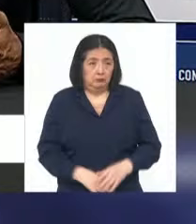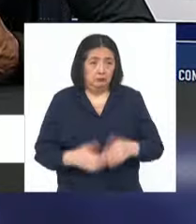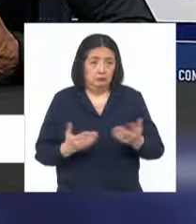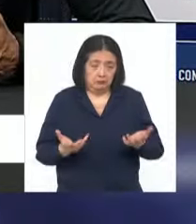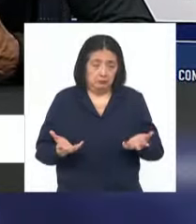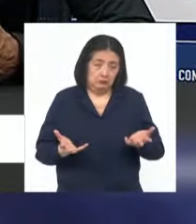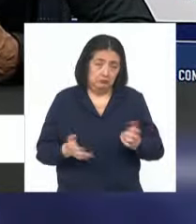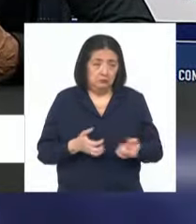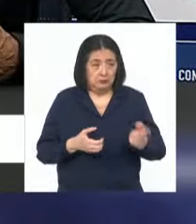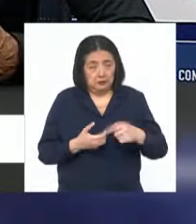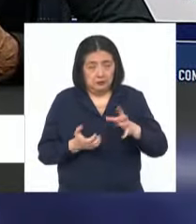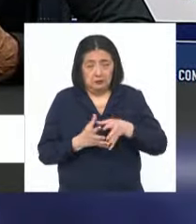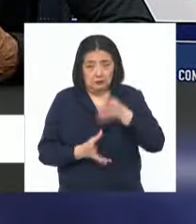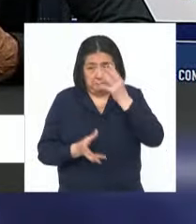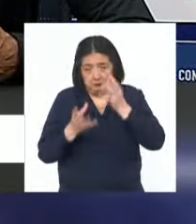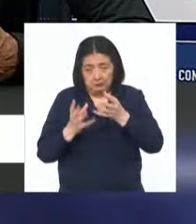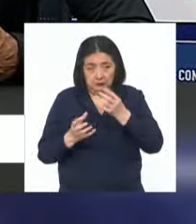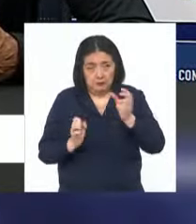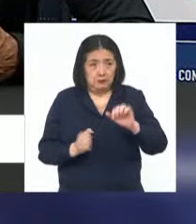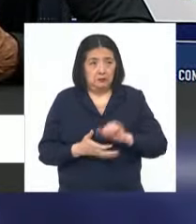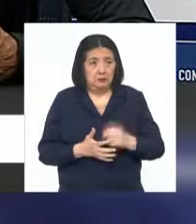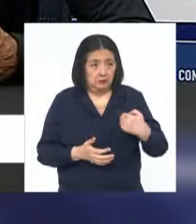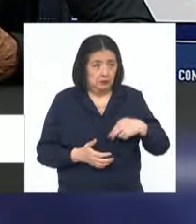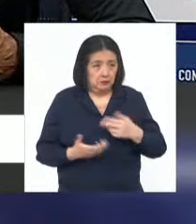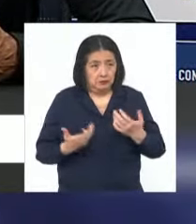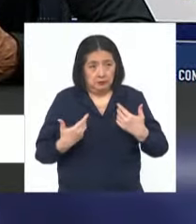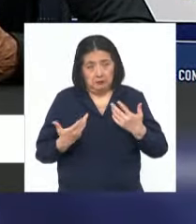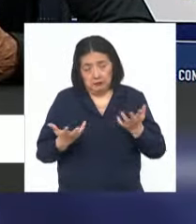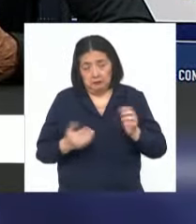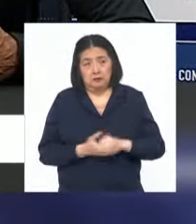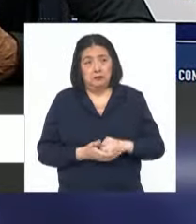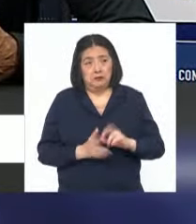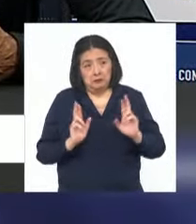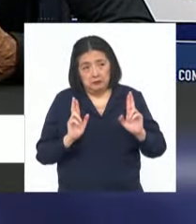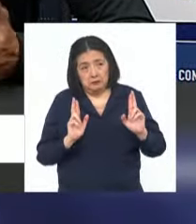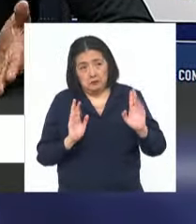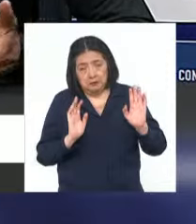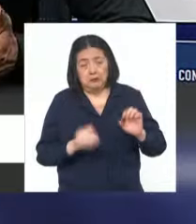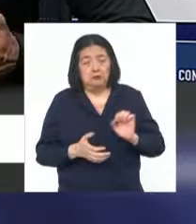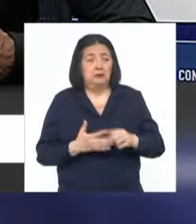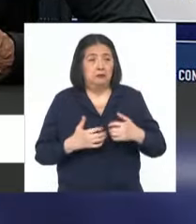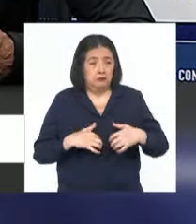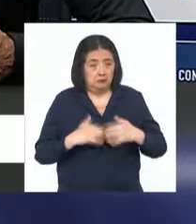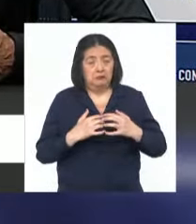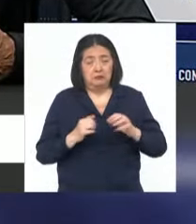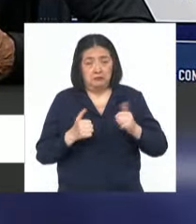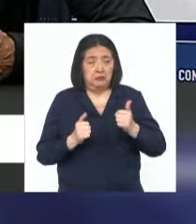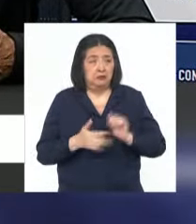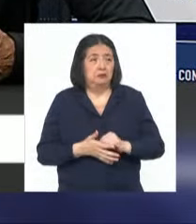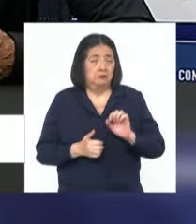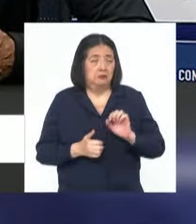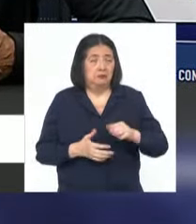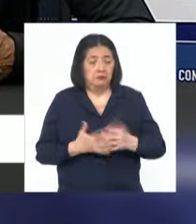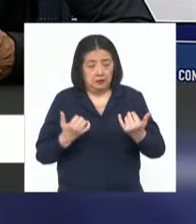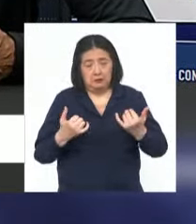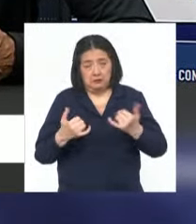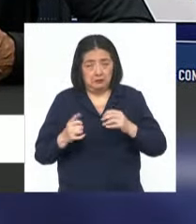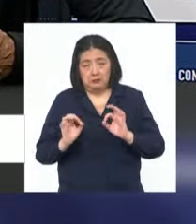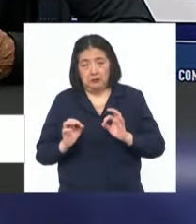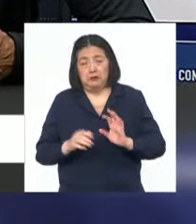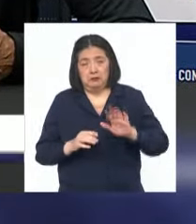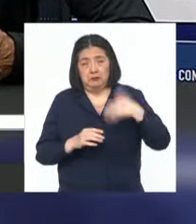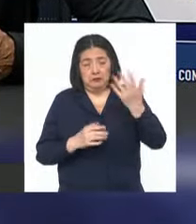esto es parte del aprendizaje que tenemos y esperamos pues recuperarnos bien en estos días para poder estar a la altura del partido